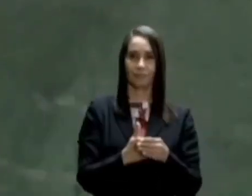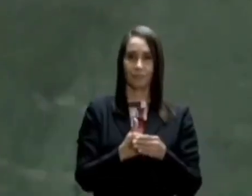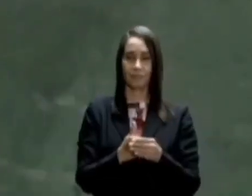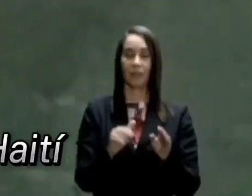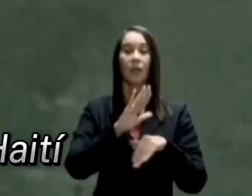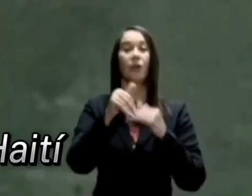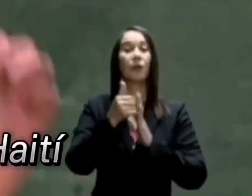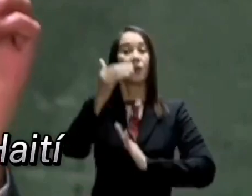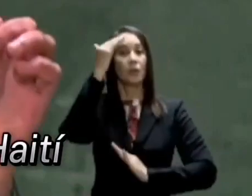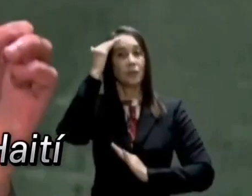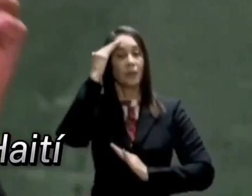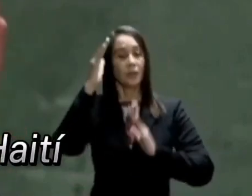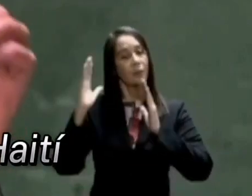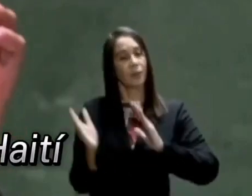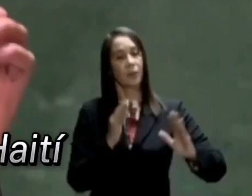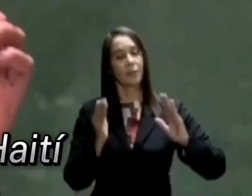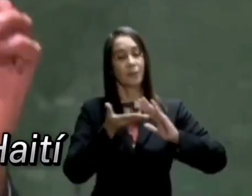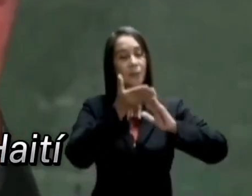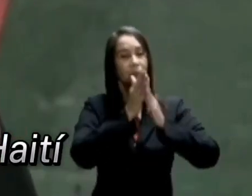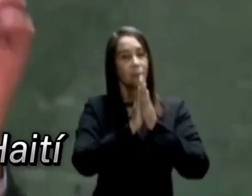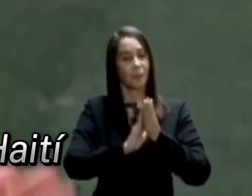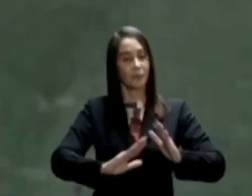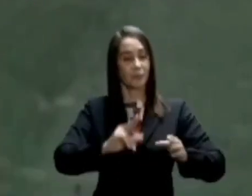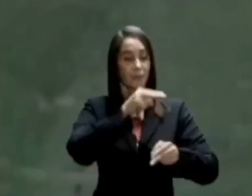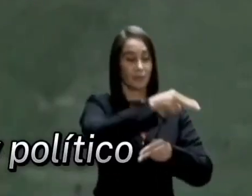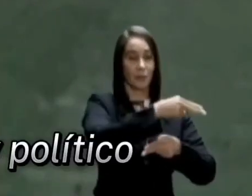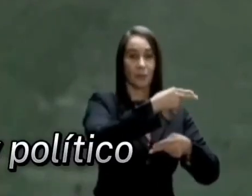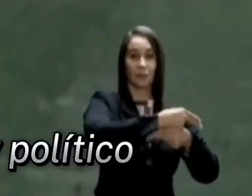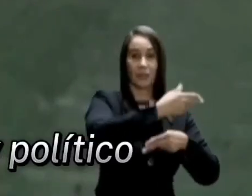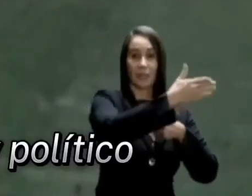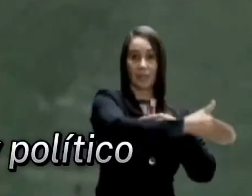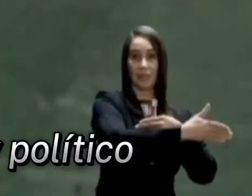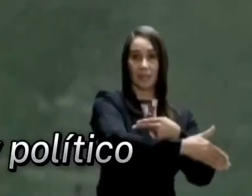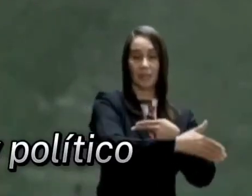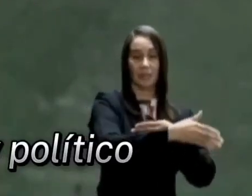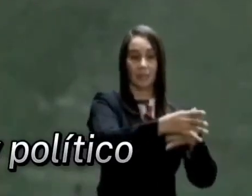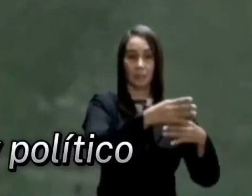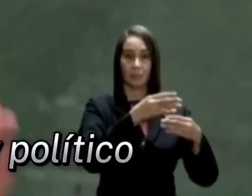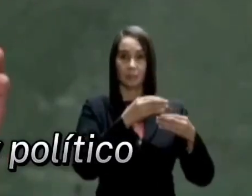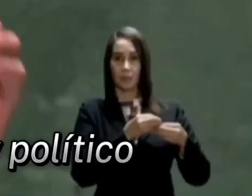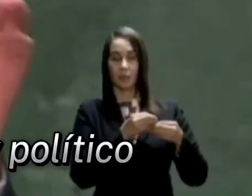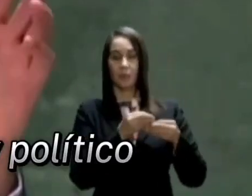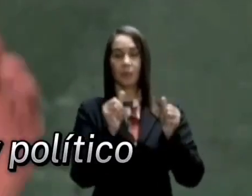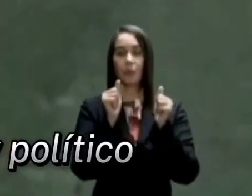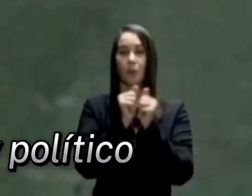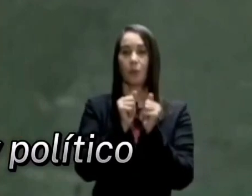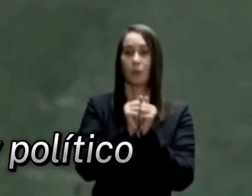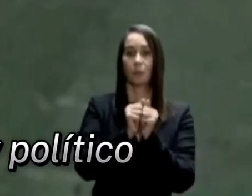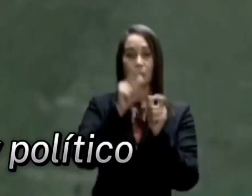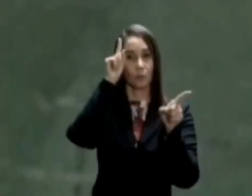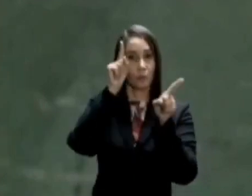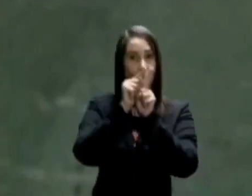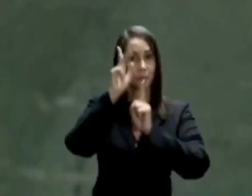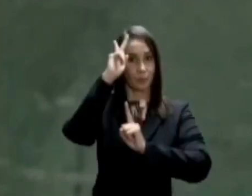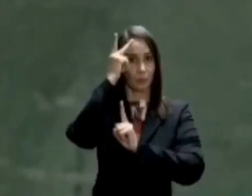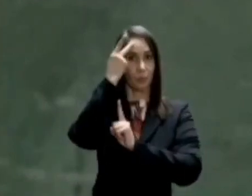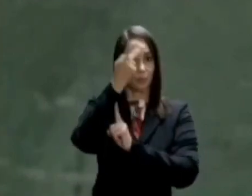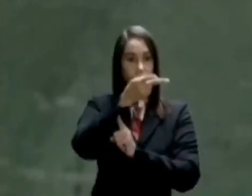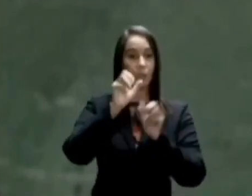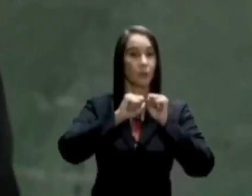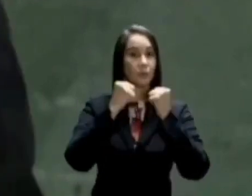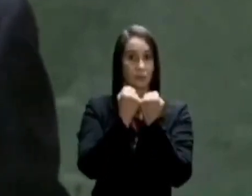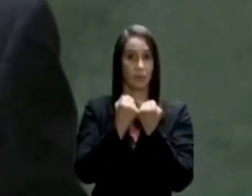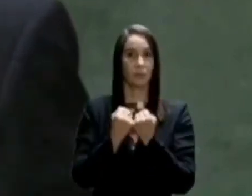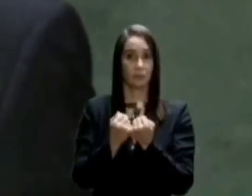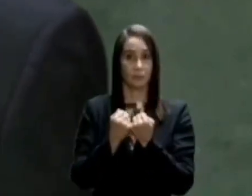conscientes que el proceso de pacificación en Haití debe asumirse junto a un pacto social y político en